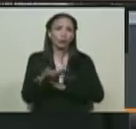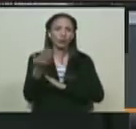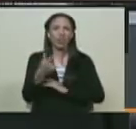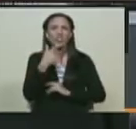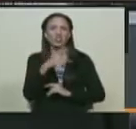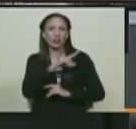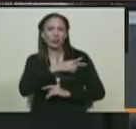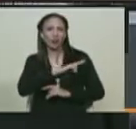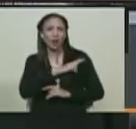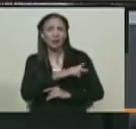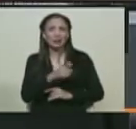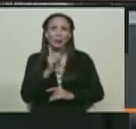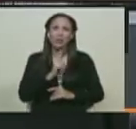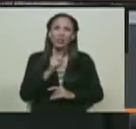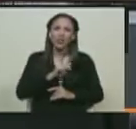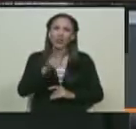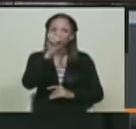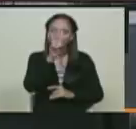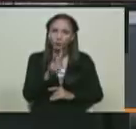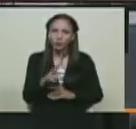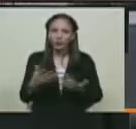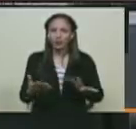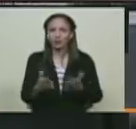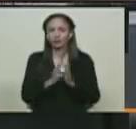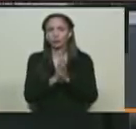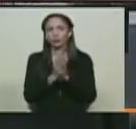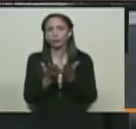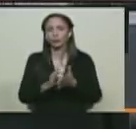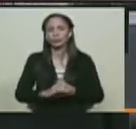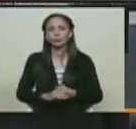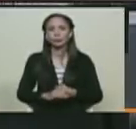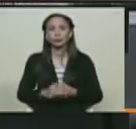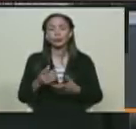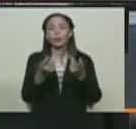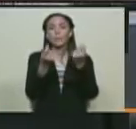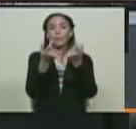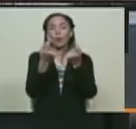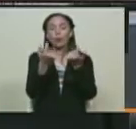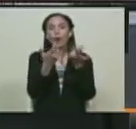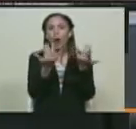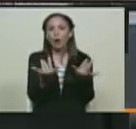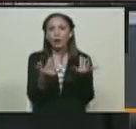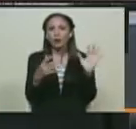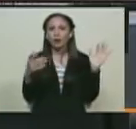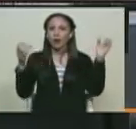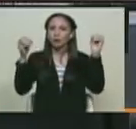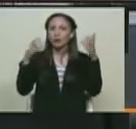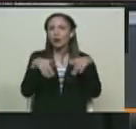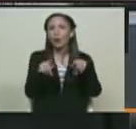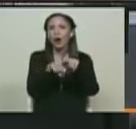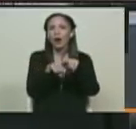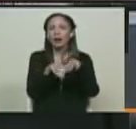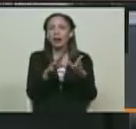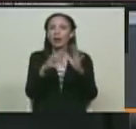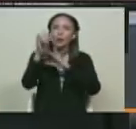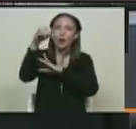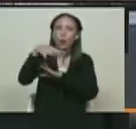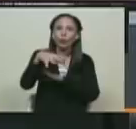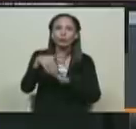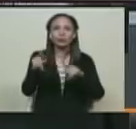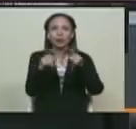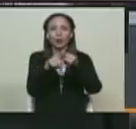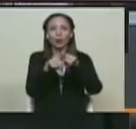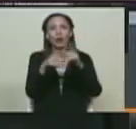la que se dice de Venezuela, que nosotros, con este poquito de luz tan poderosa, somos capaces de llegar